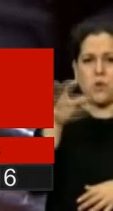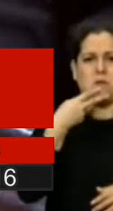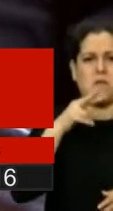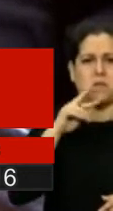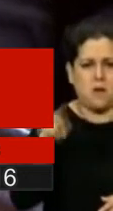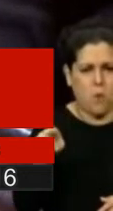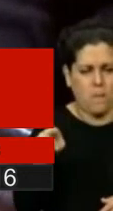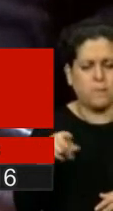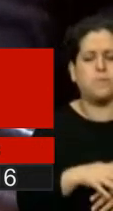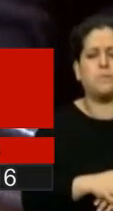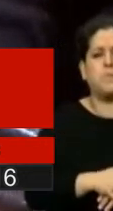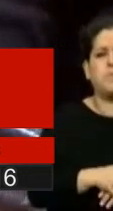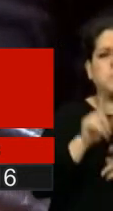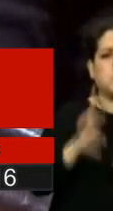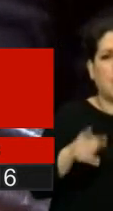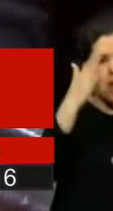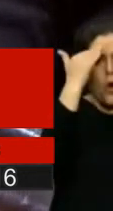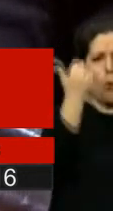Suprema?